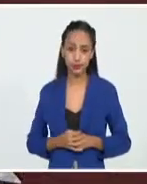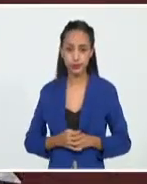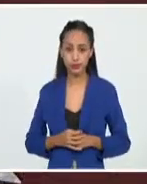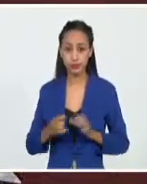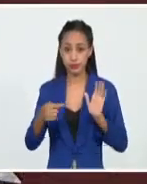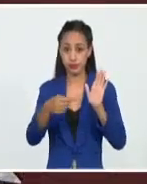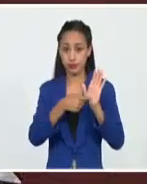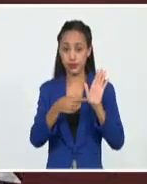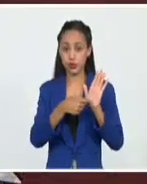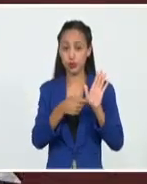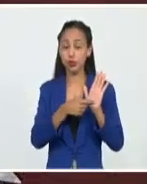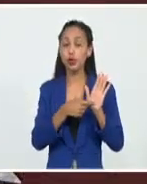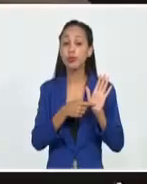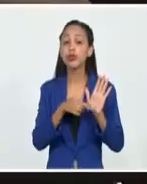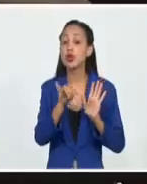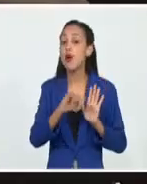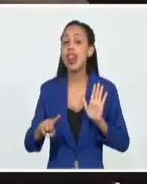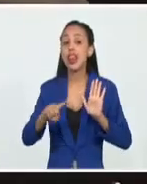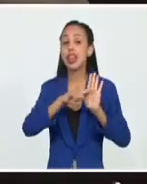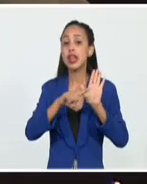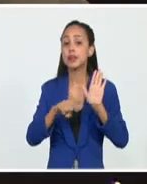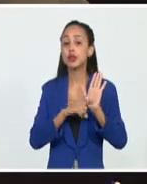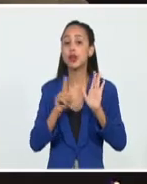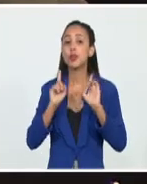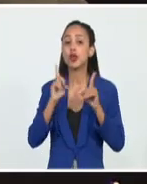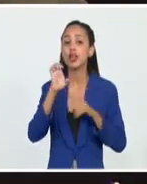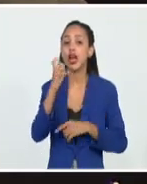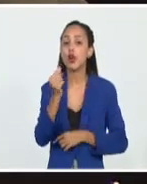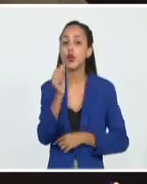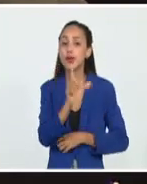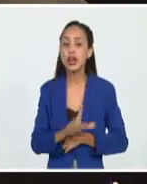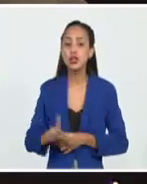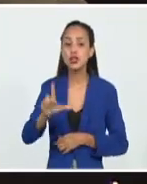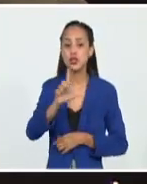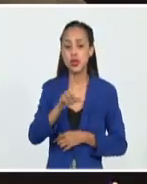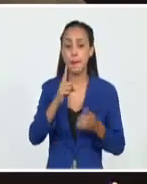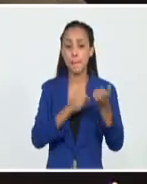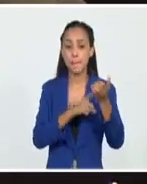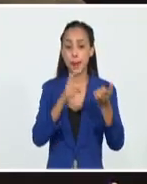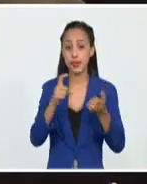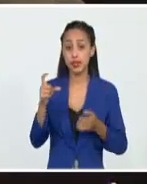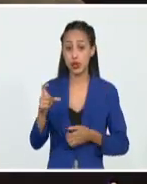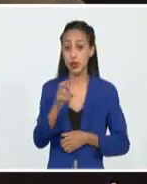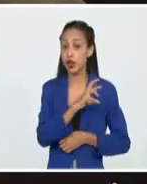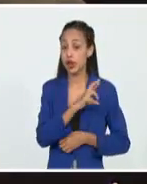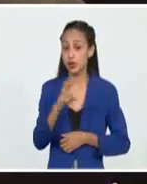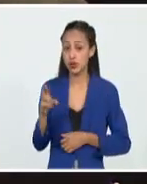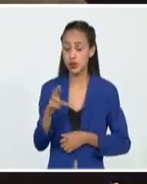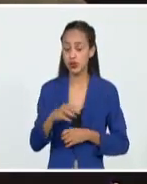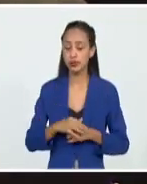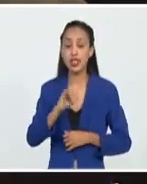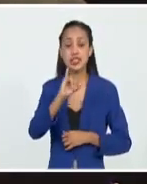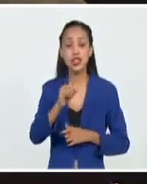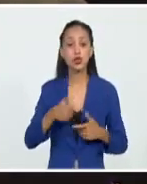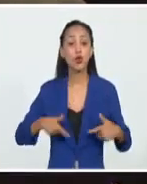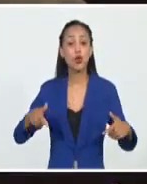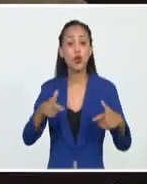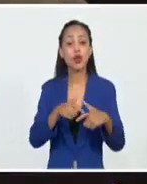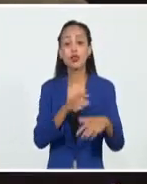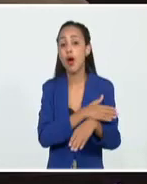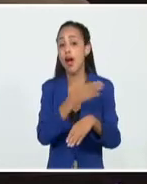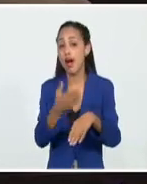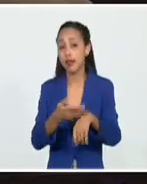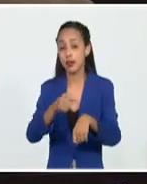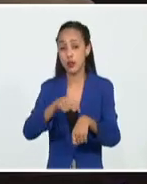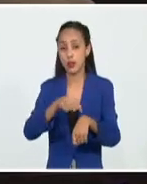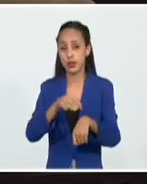de implementación de los lineamientos de la política económica y social del Partido y la Revolución desde el 6º Congreso hasta la fecha y